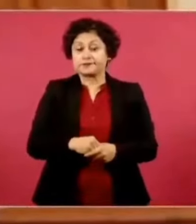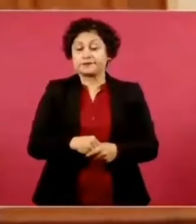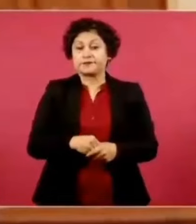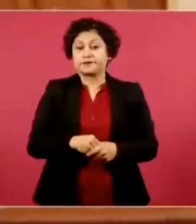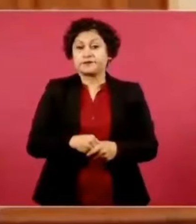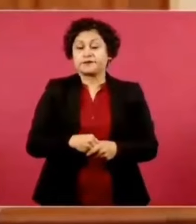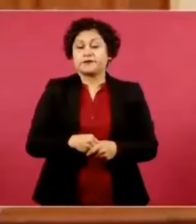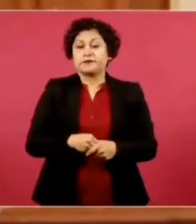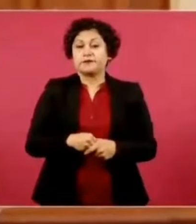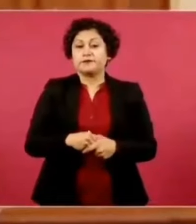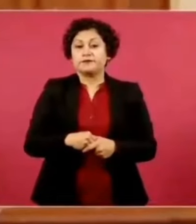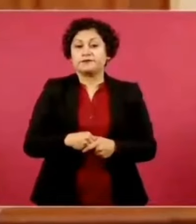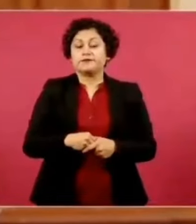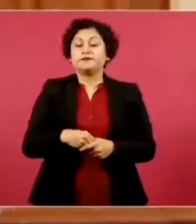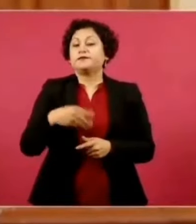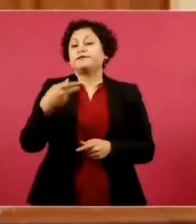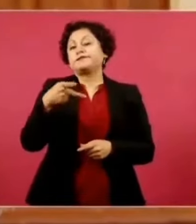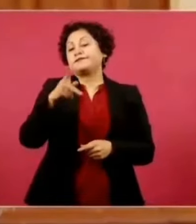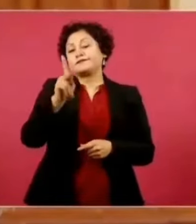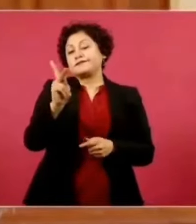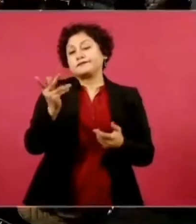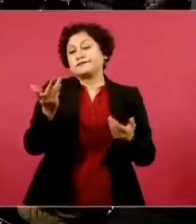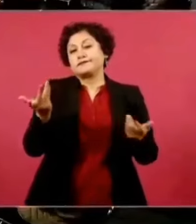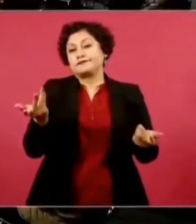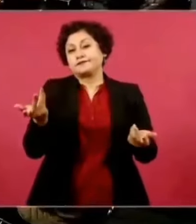Pero la gente no lo.